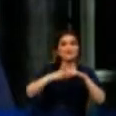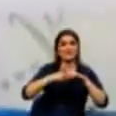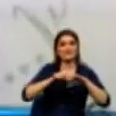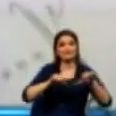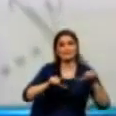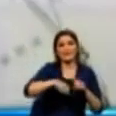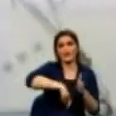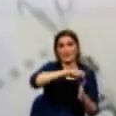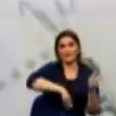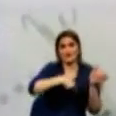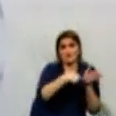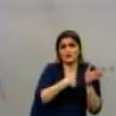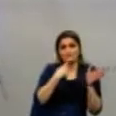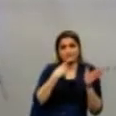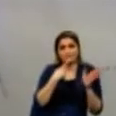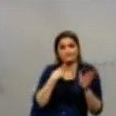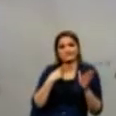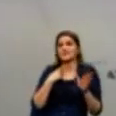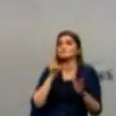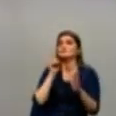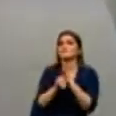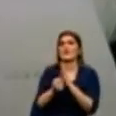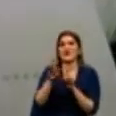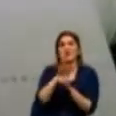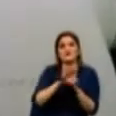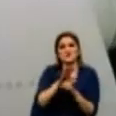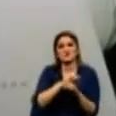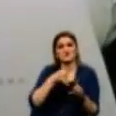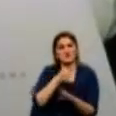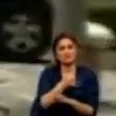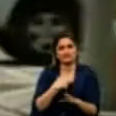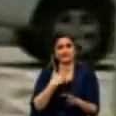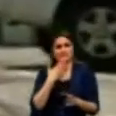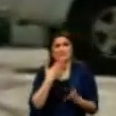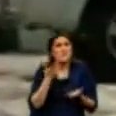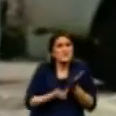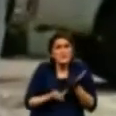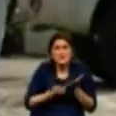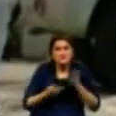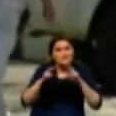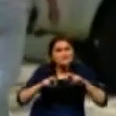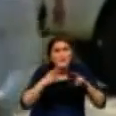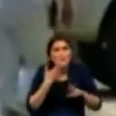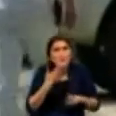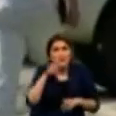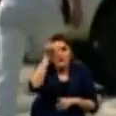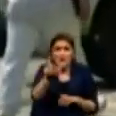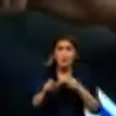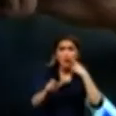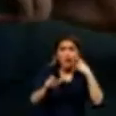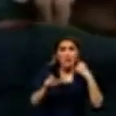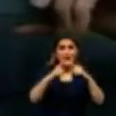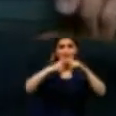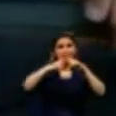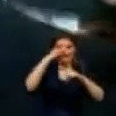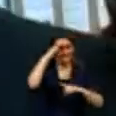esto. Información como esta se suma al propósito de esclarecer el panorama y establecer las posibles motivaciones del asesinato al